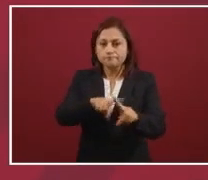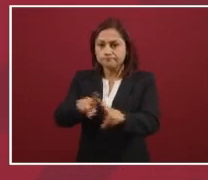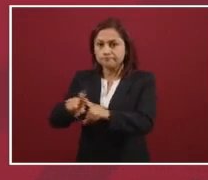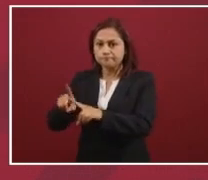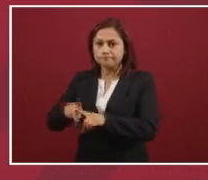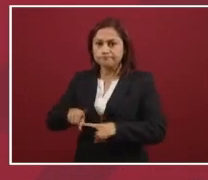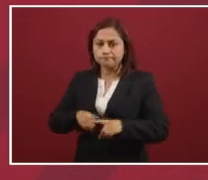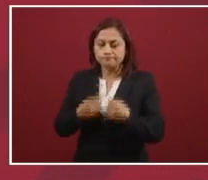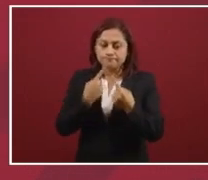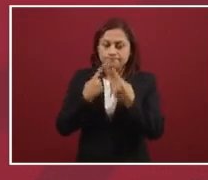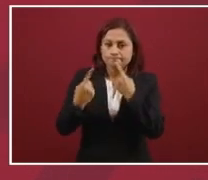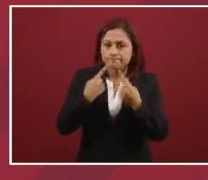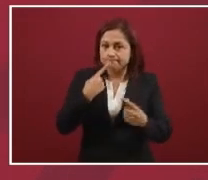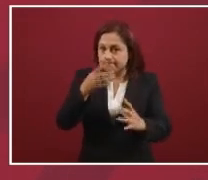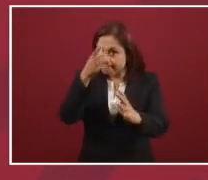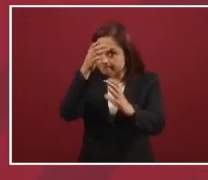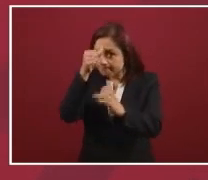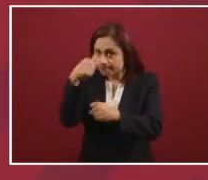y